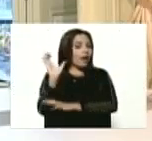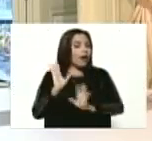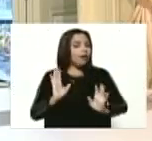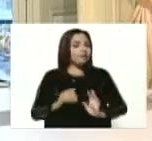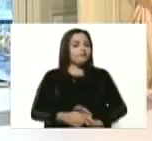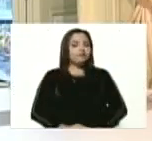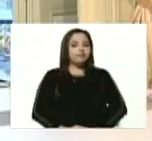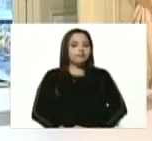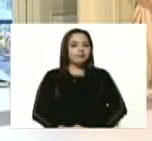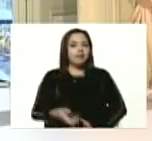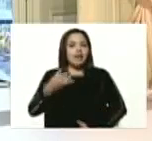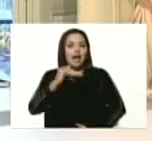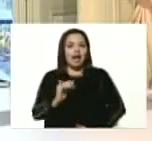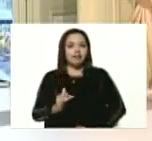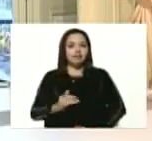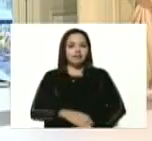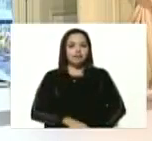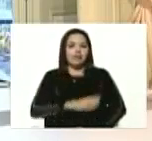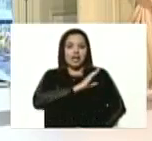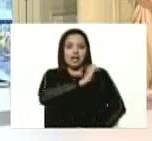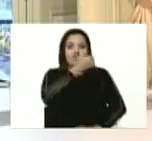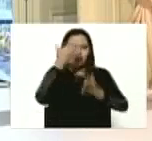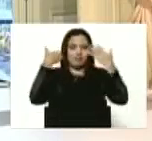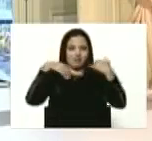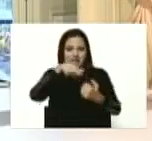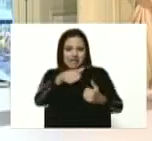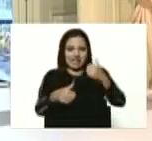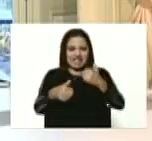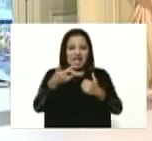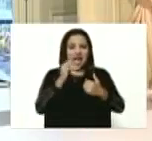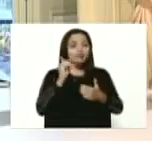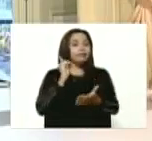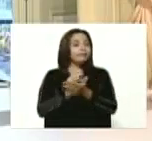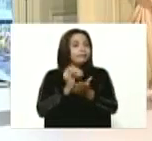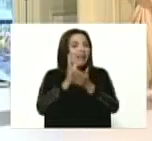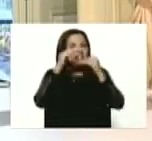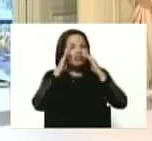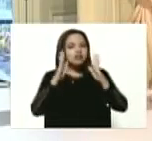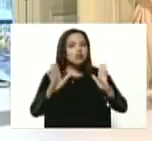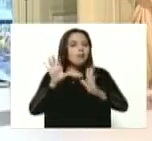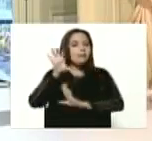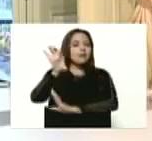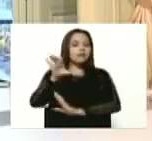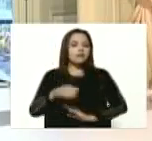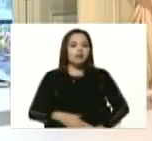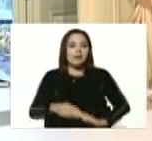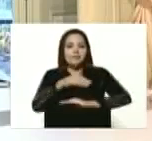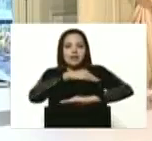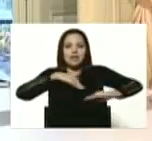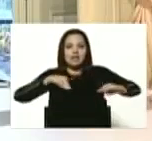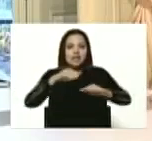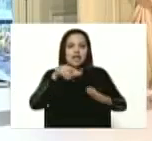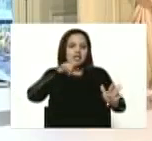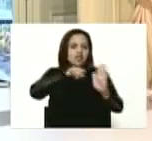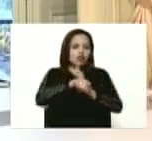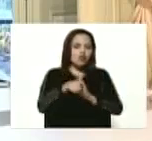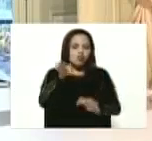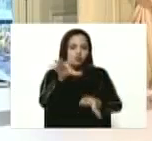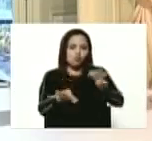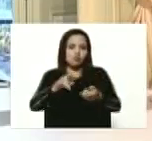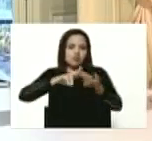la almirante en jefa Carmen Teresa conmigo, le dije, pendientes de todo el país. Ministra del Poder Popular para el Interior y Justicia y